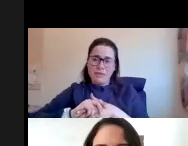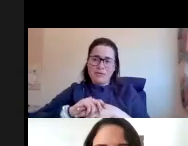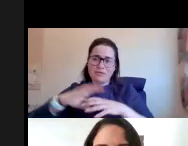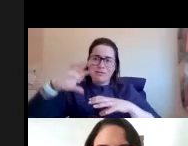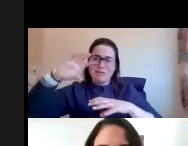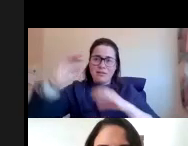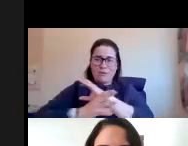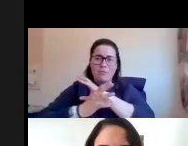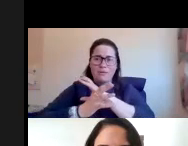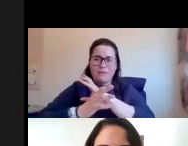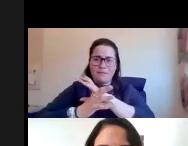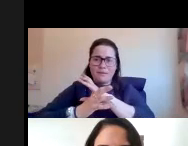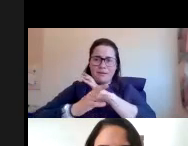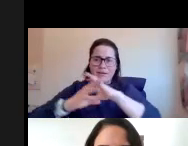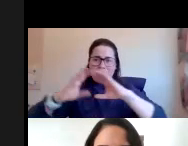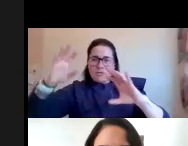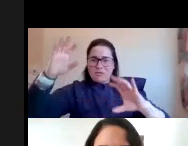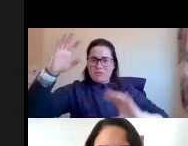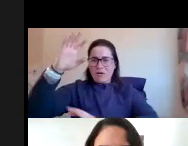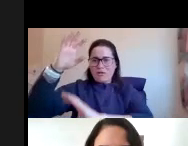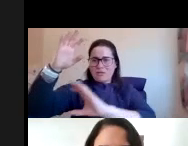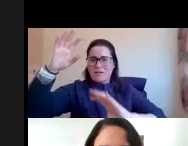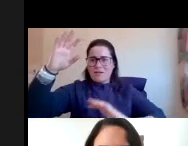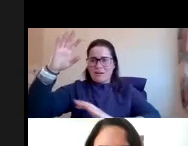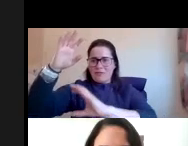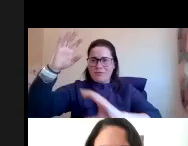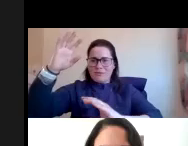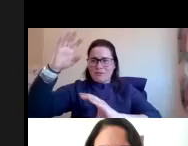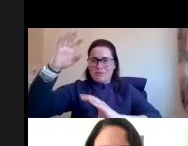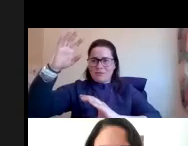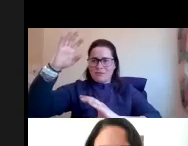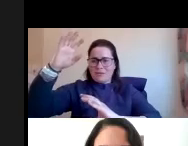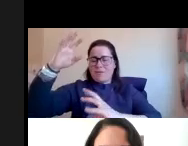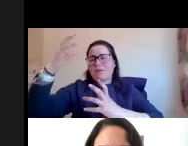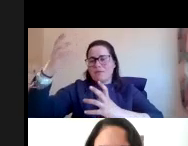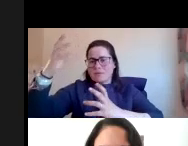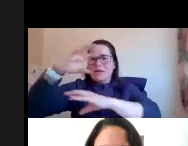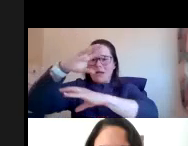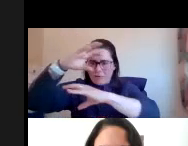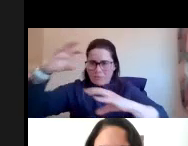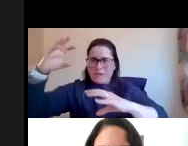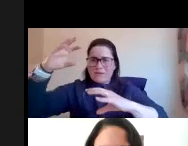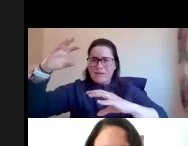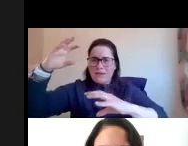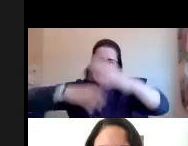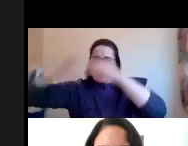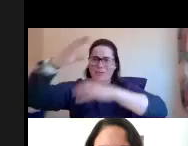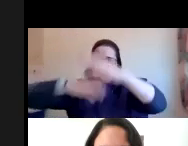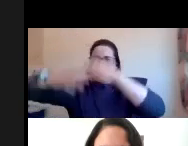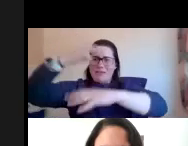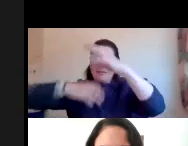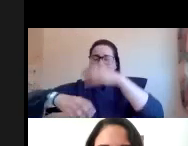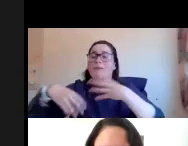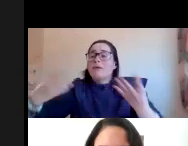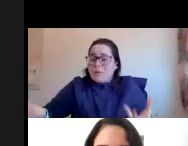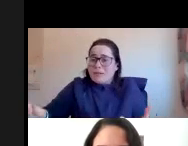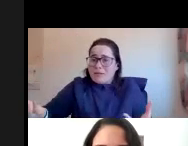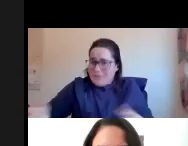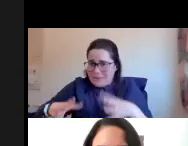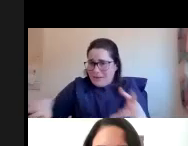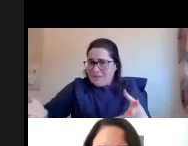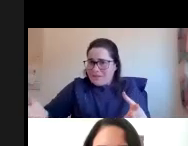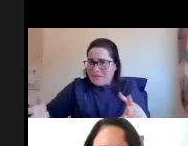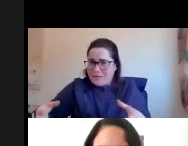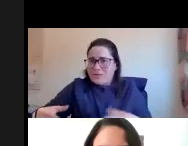meses fríos se rompe. Entonces, todo lo que estaba en el fondo, o sea, perdón, al romperse, el agua se mezcla, se llama